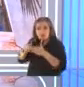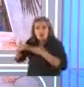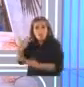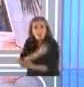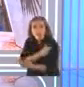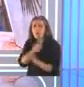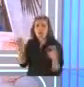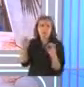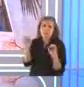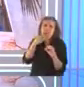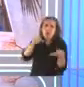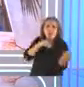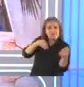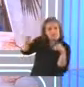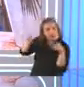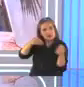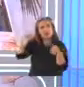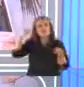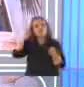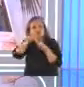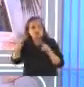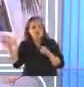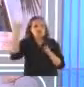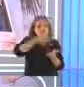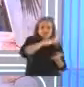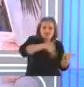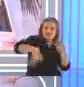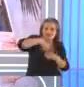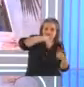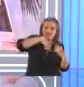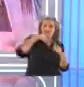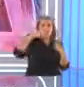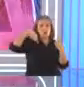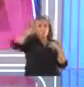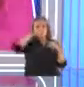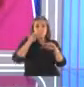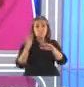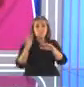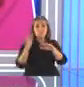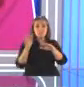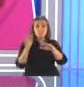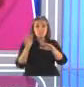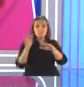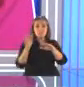impulsar la reactivación. En más noticias económicas, Jonathan Malacón.